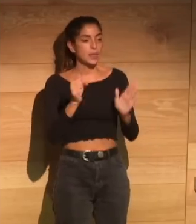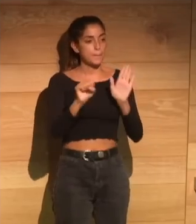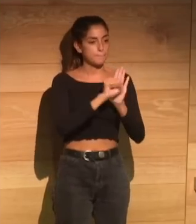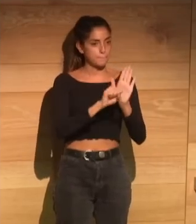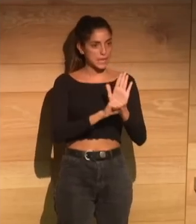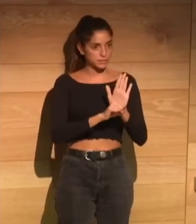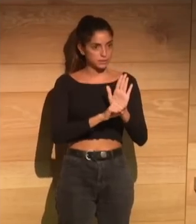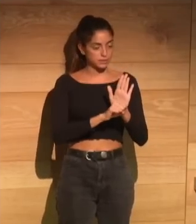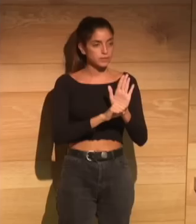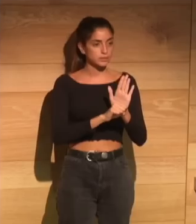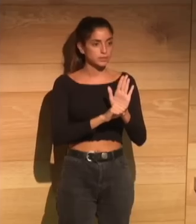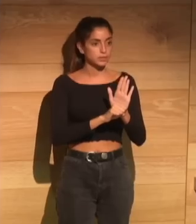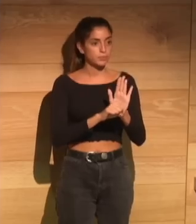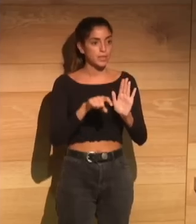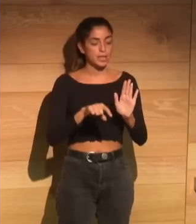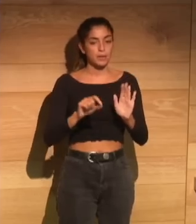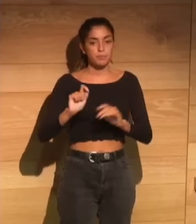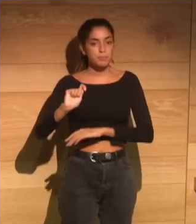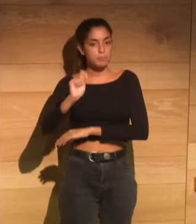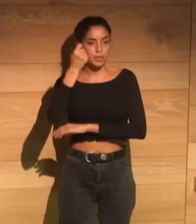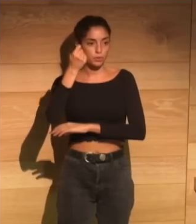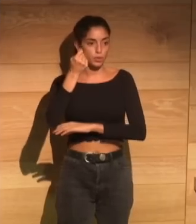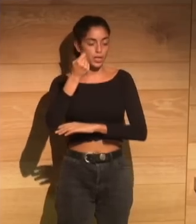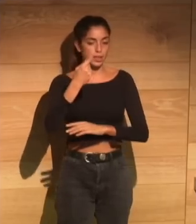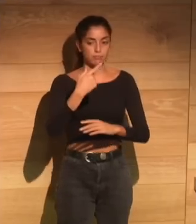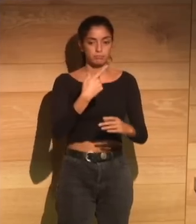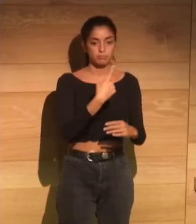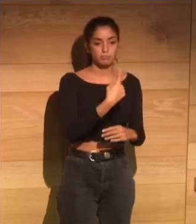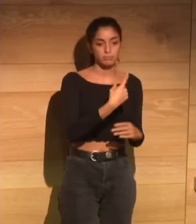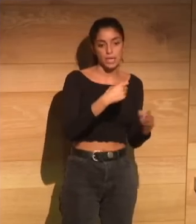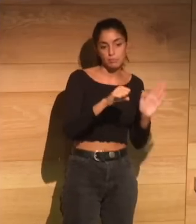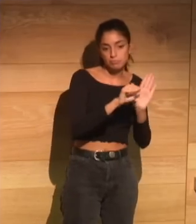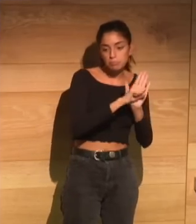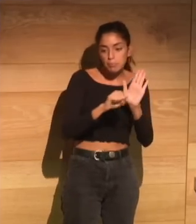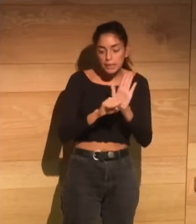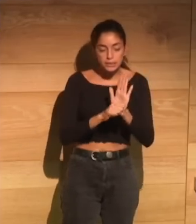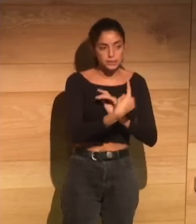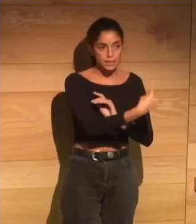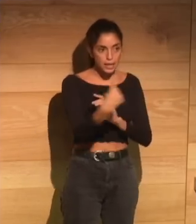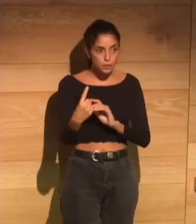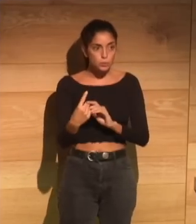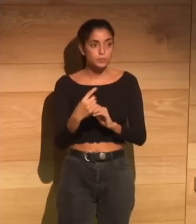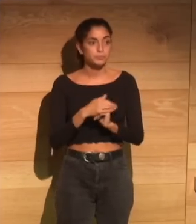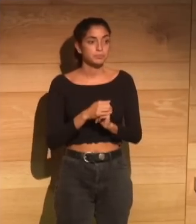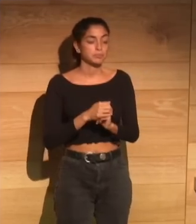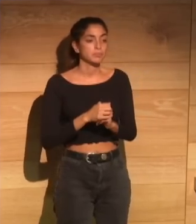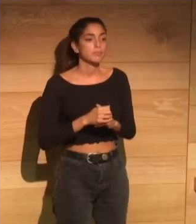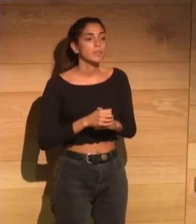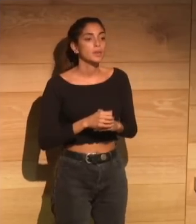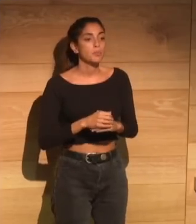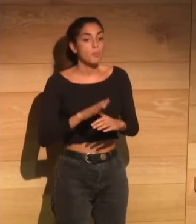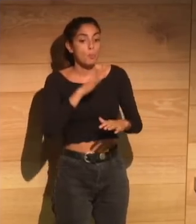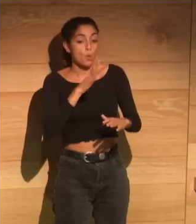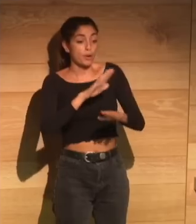y que tiene que ver con la victoria también de determinadas patentes por determinadas razones, por la capacidad comercializadora del fabricante en cuestión, porque al fin y al